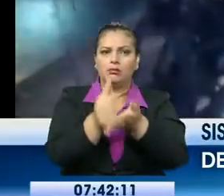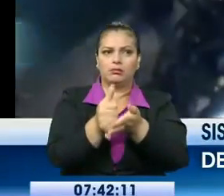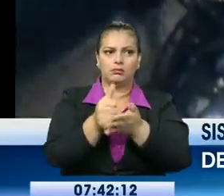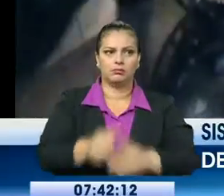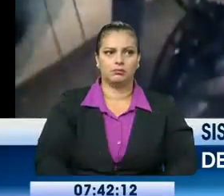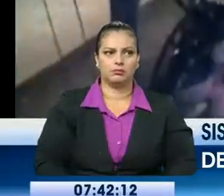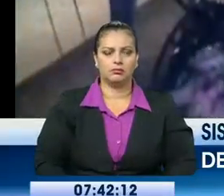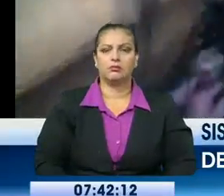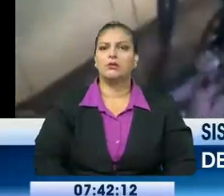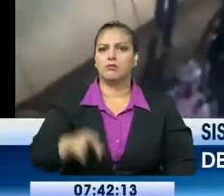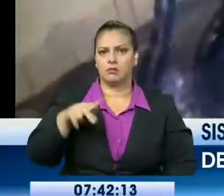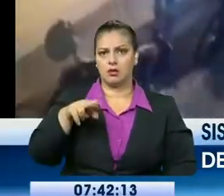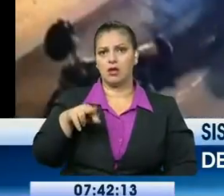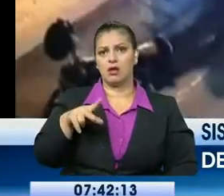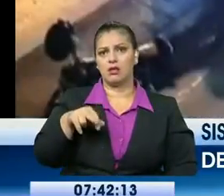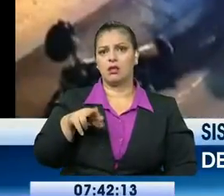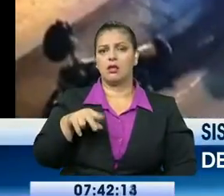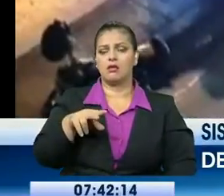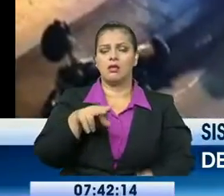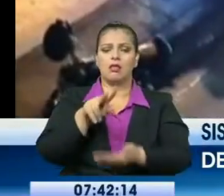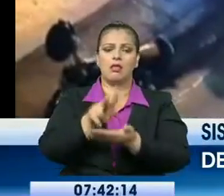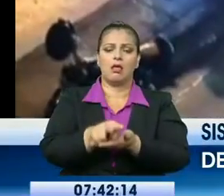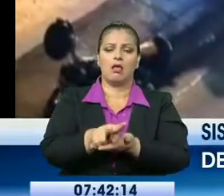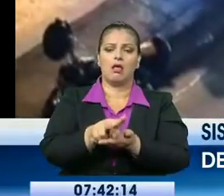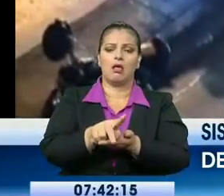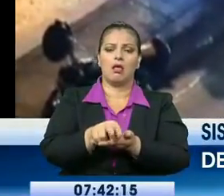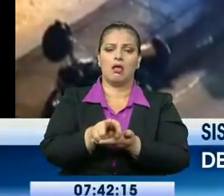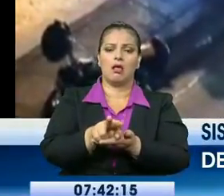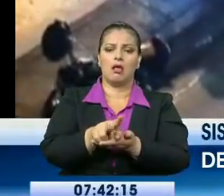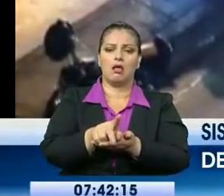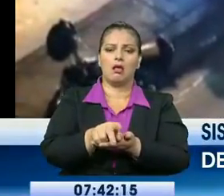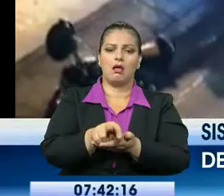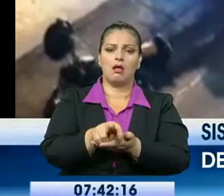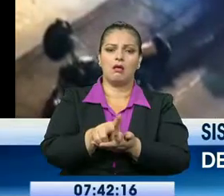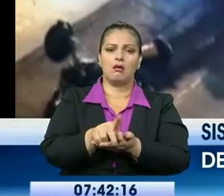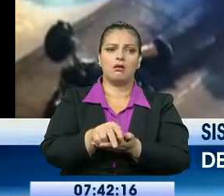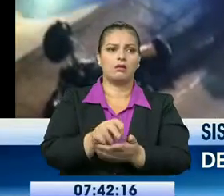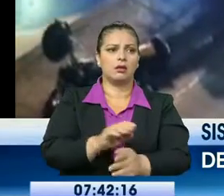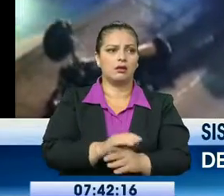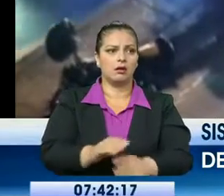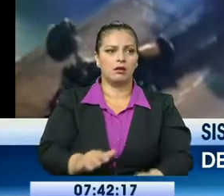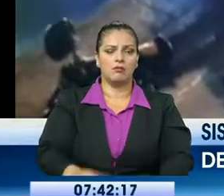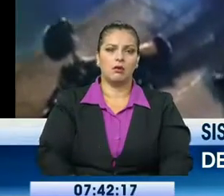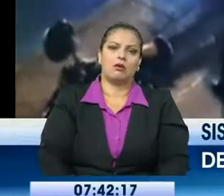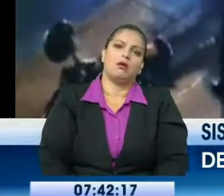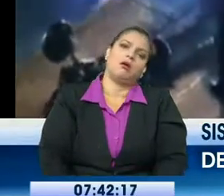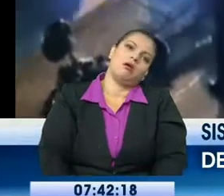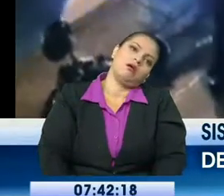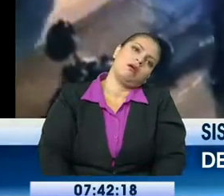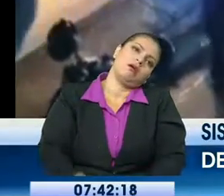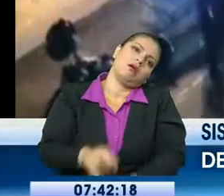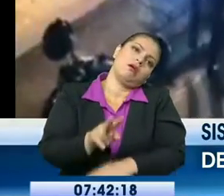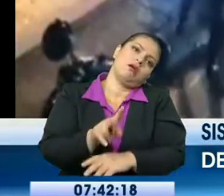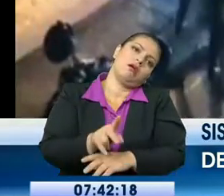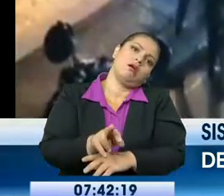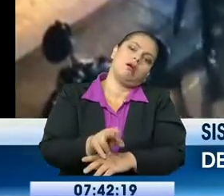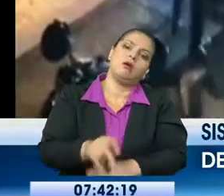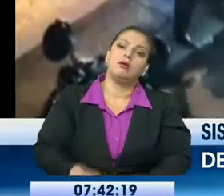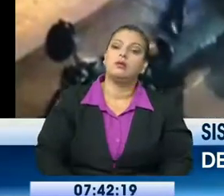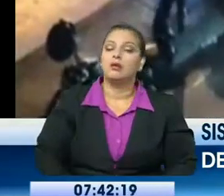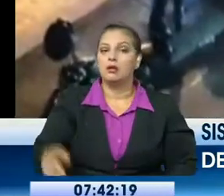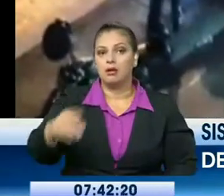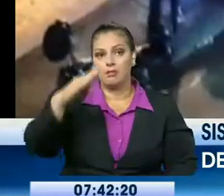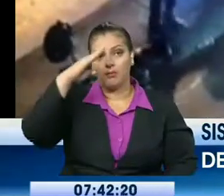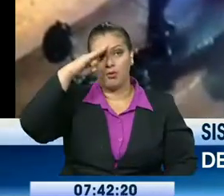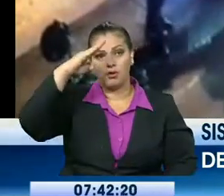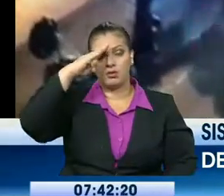movía las piernas. Luego, llegaron elementos de la Policía Nacional, agentes civiles de tránsito